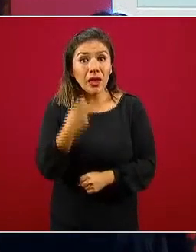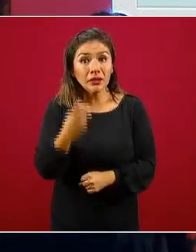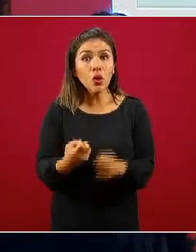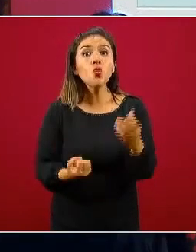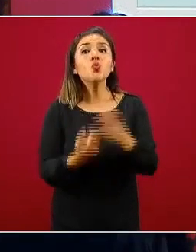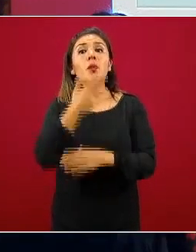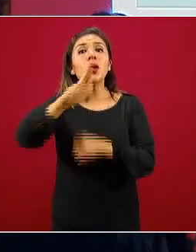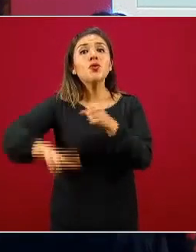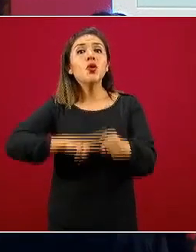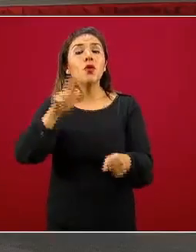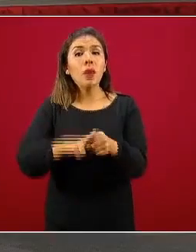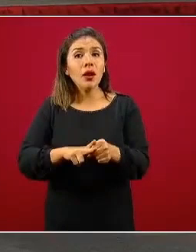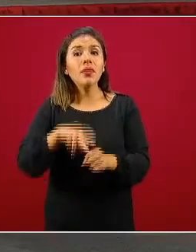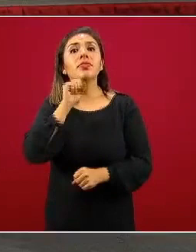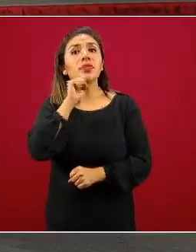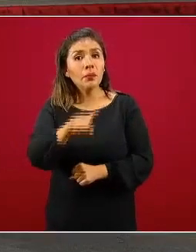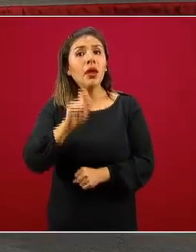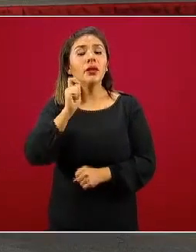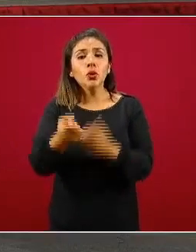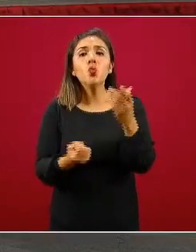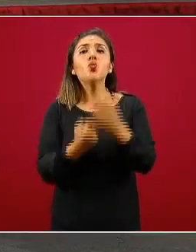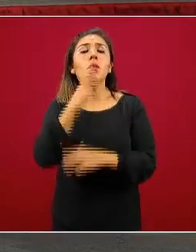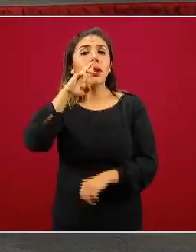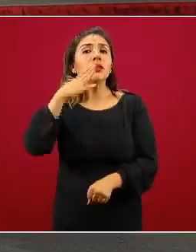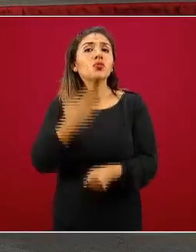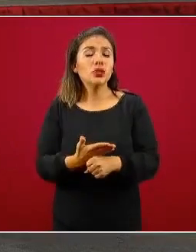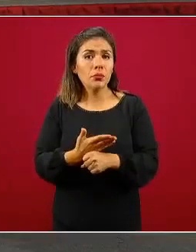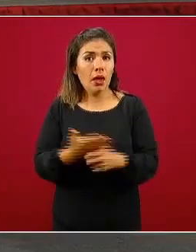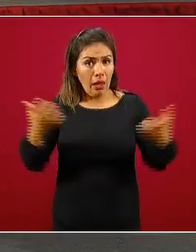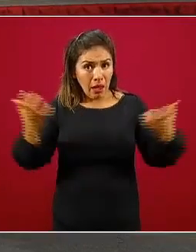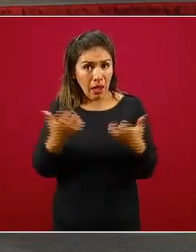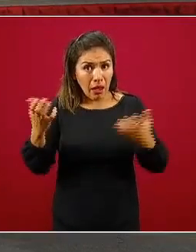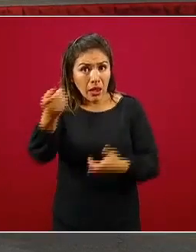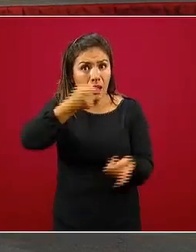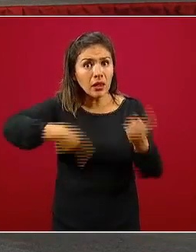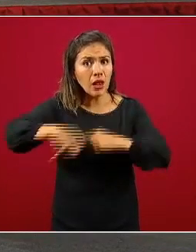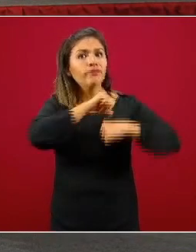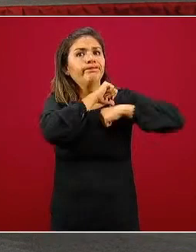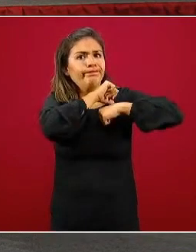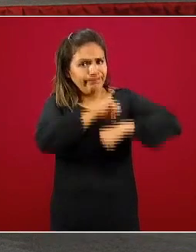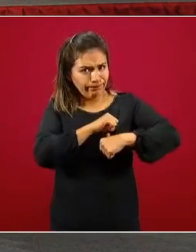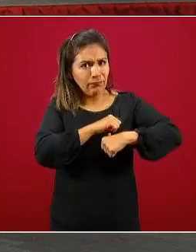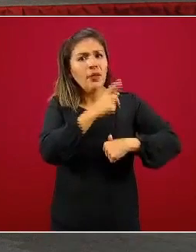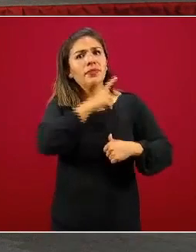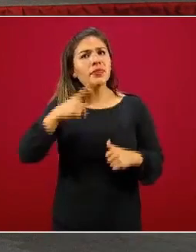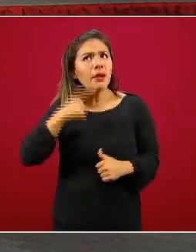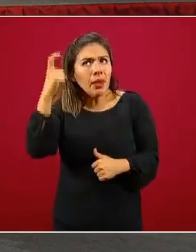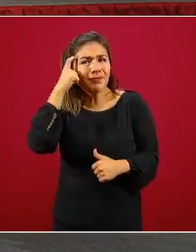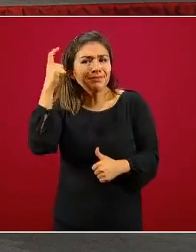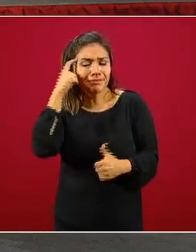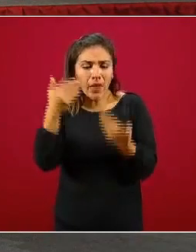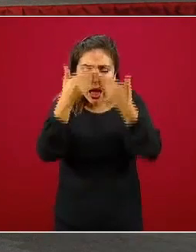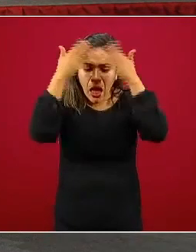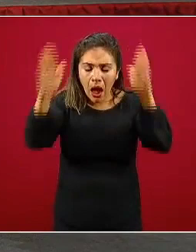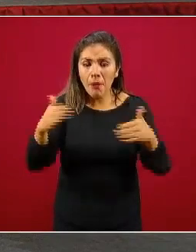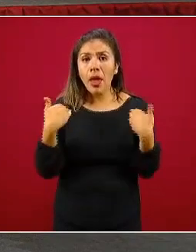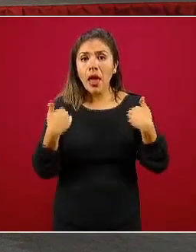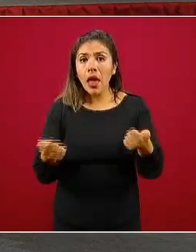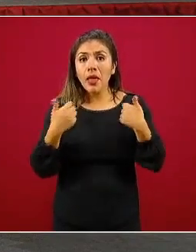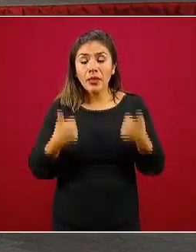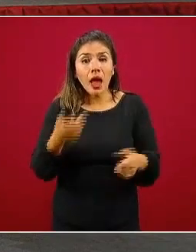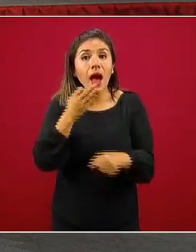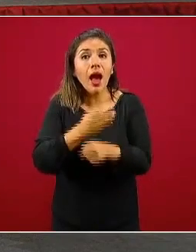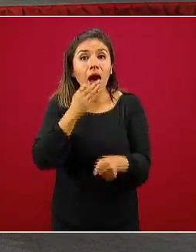nueva normalidad, es también una nueva responsabilidad, hacernos cargos y concientizarnos de que en estos